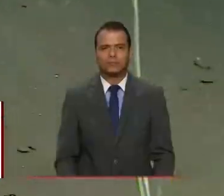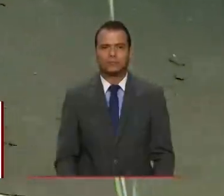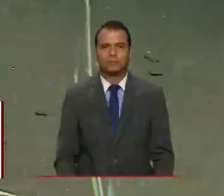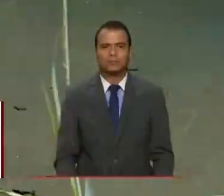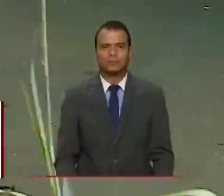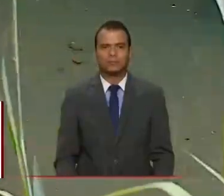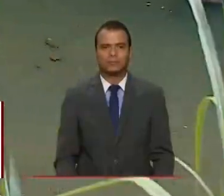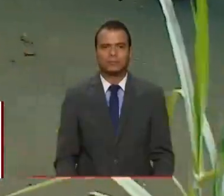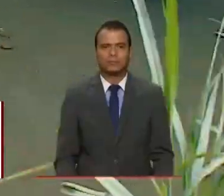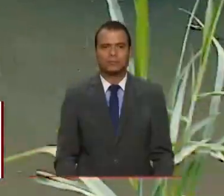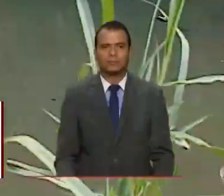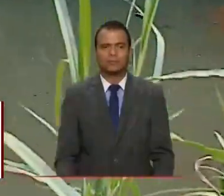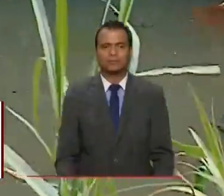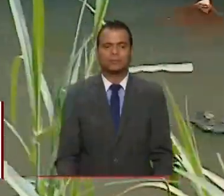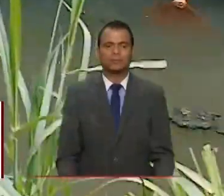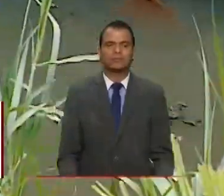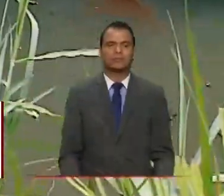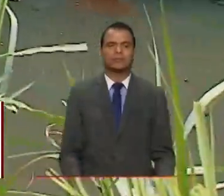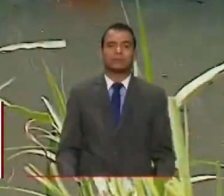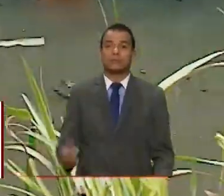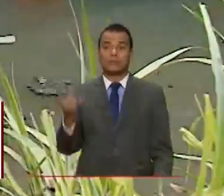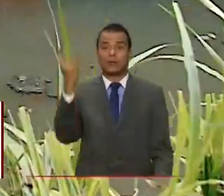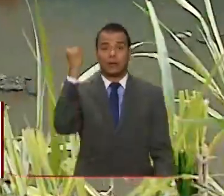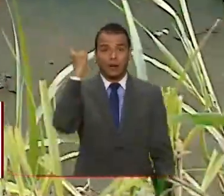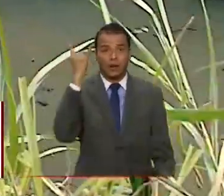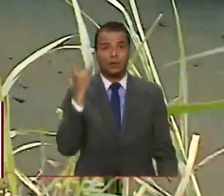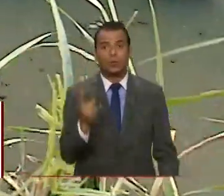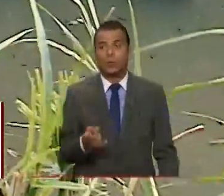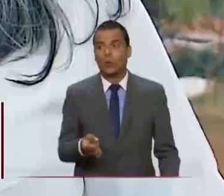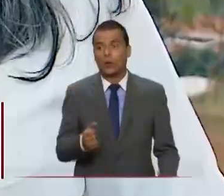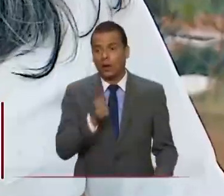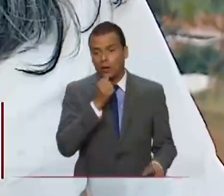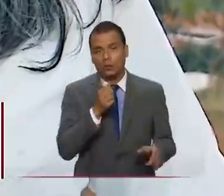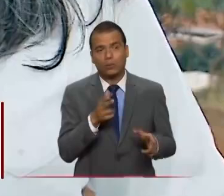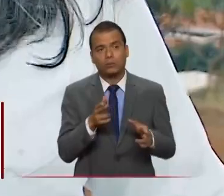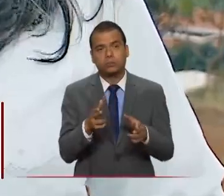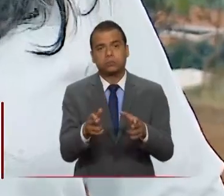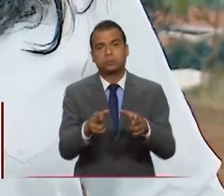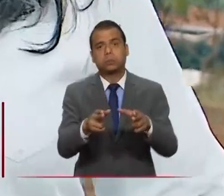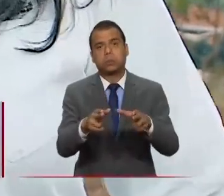Somos reactivos. Cuando vemos que tenemos problema de caudal, cuando vemos que tenemos